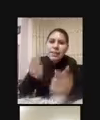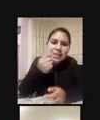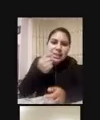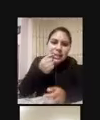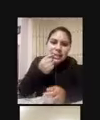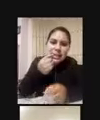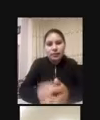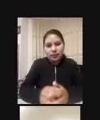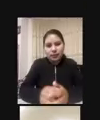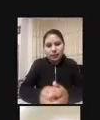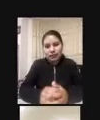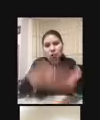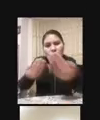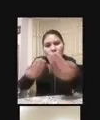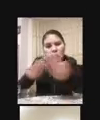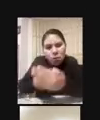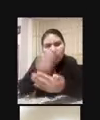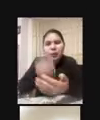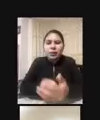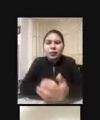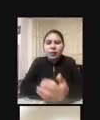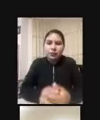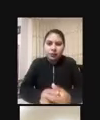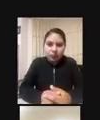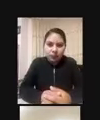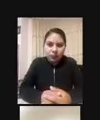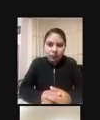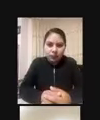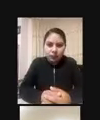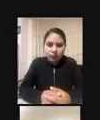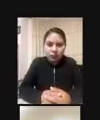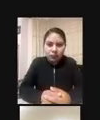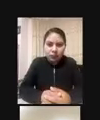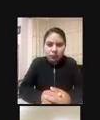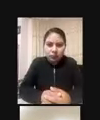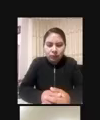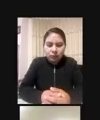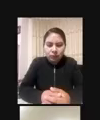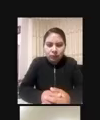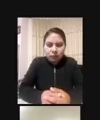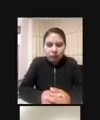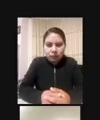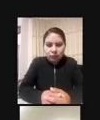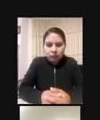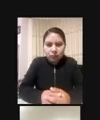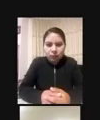leche a erupcionar tanto en los niños con síndrome de Down y los niños de la población en general son de 20 dientes de